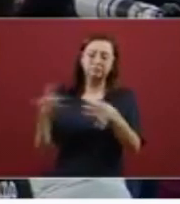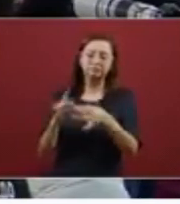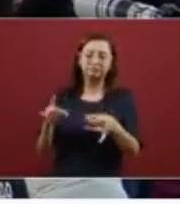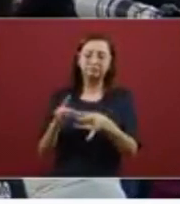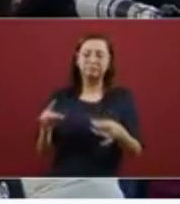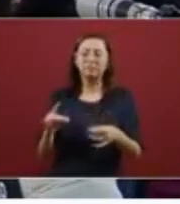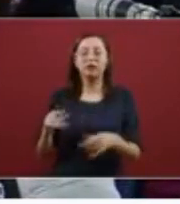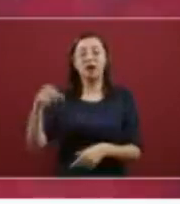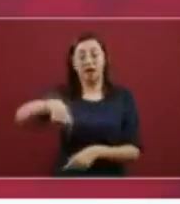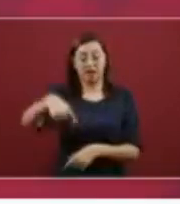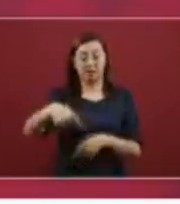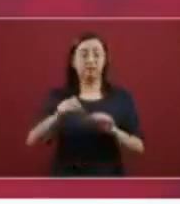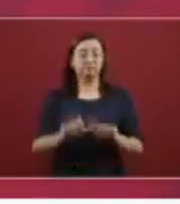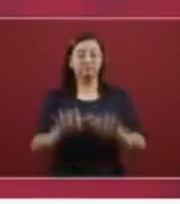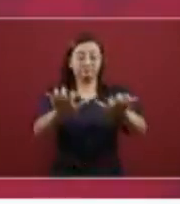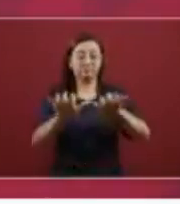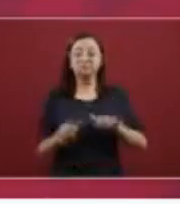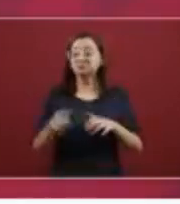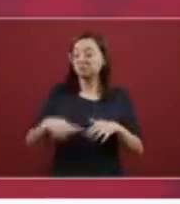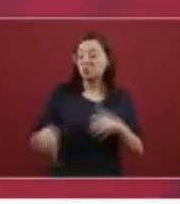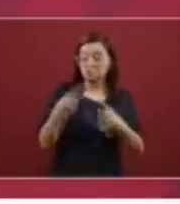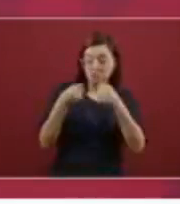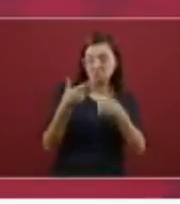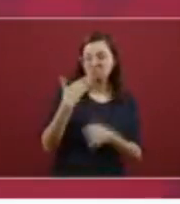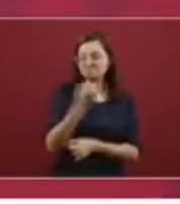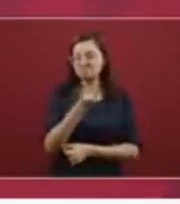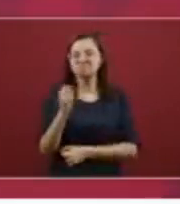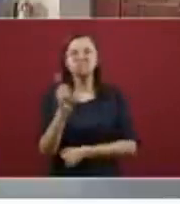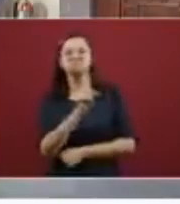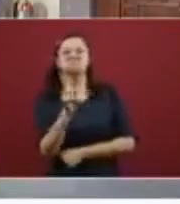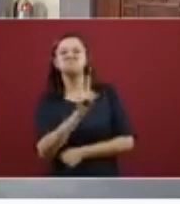los que venían aquí no eran buenos periodistas